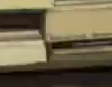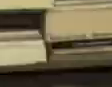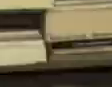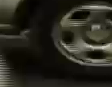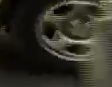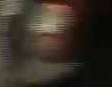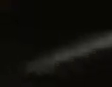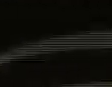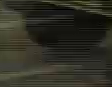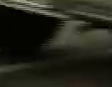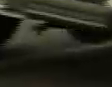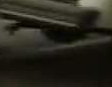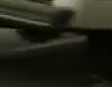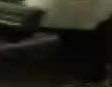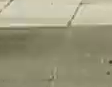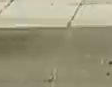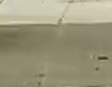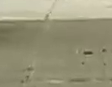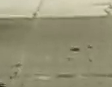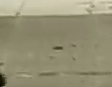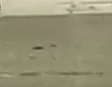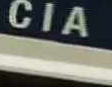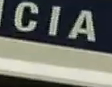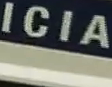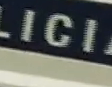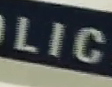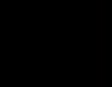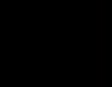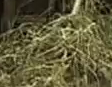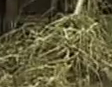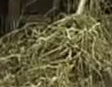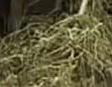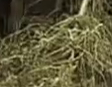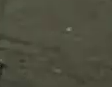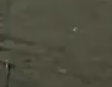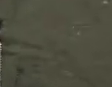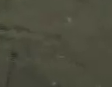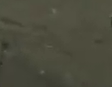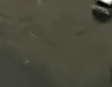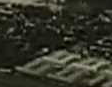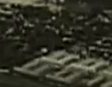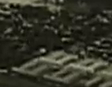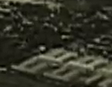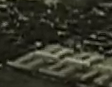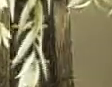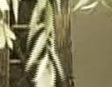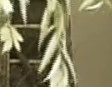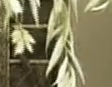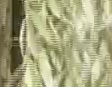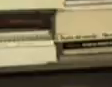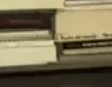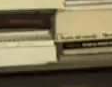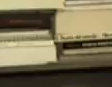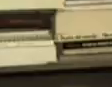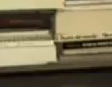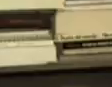información nos permite investigar. Hoy mismo, una vez más, la policía de la provincia de Buenos Aires nos impidió acceder a los libros de la